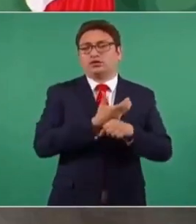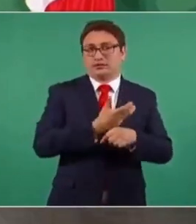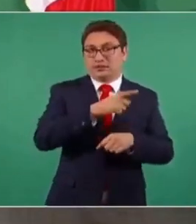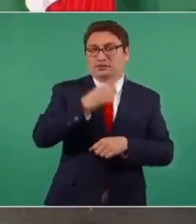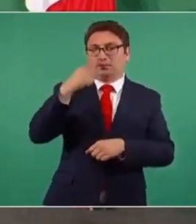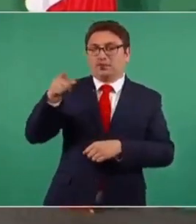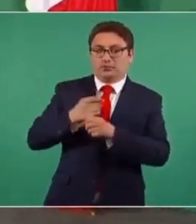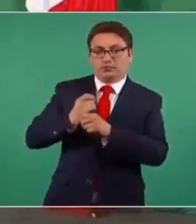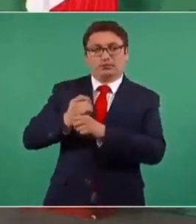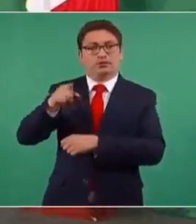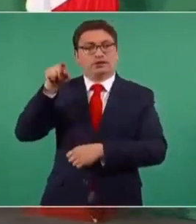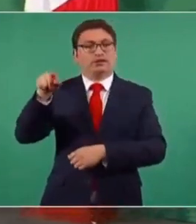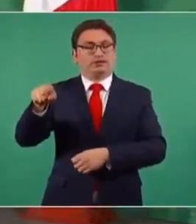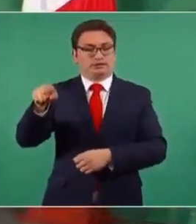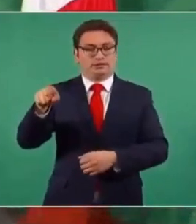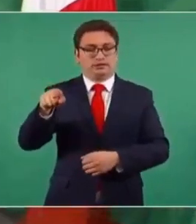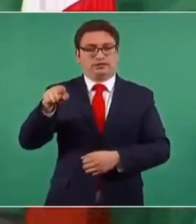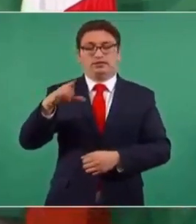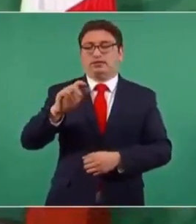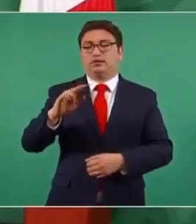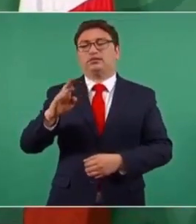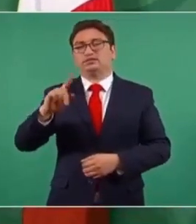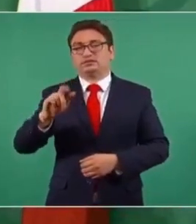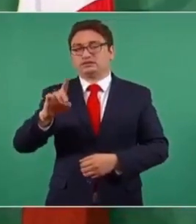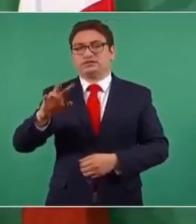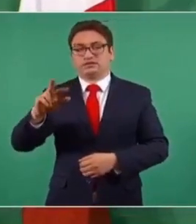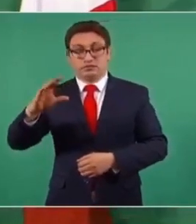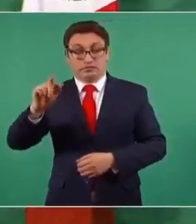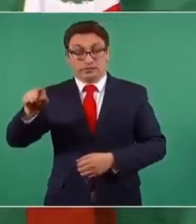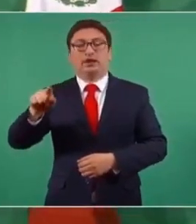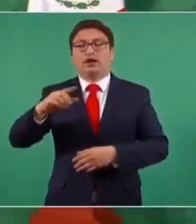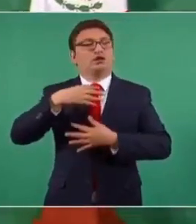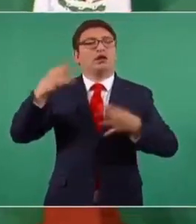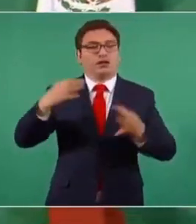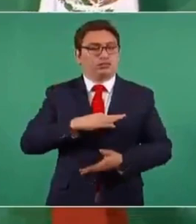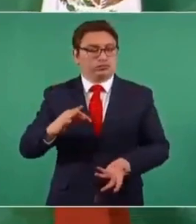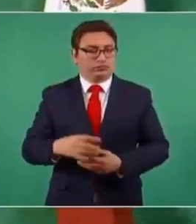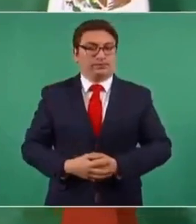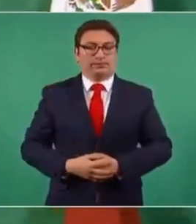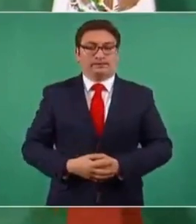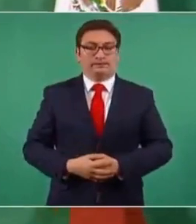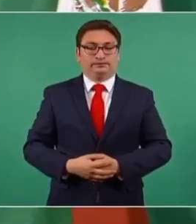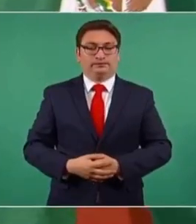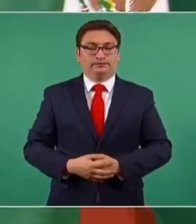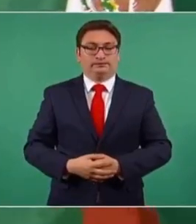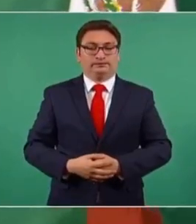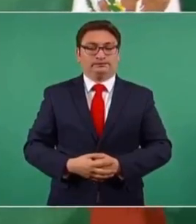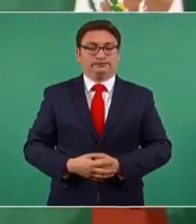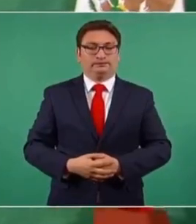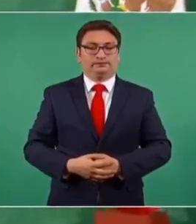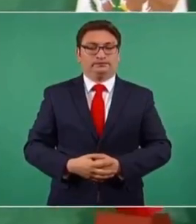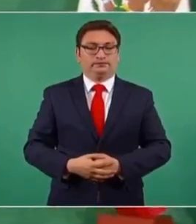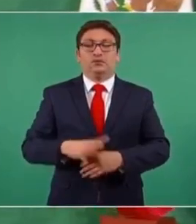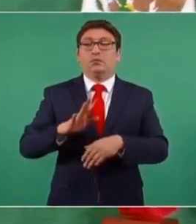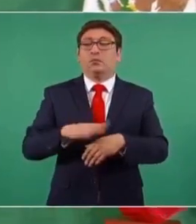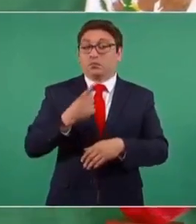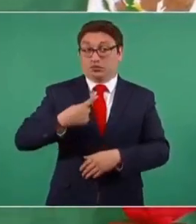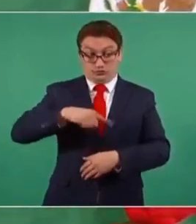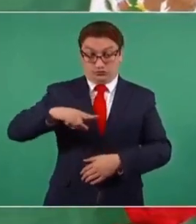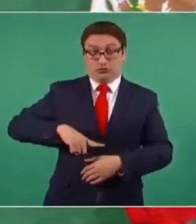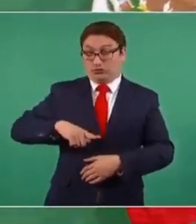investigación al señor Cabeza de Vaca, pues ya se da a conocer, porque tampoco vamos a quedar como